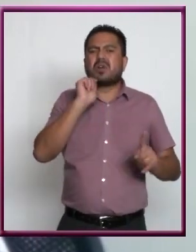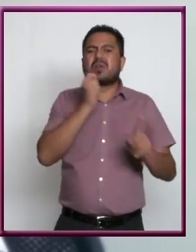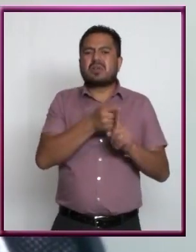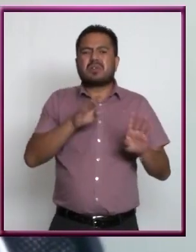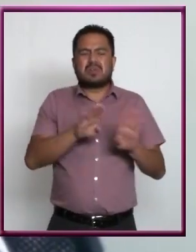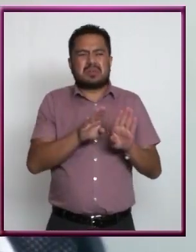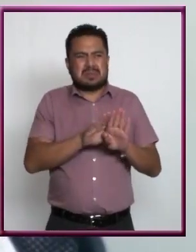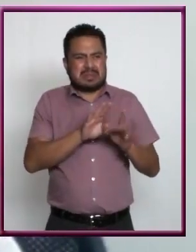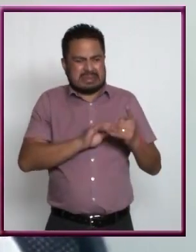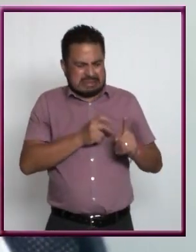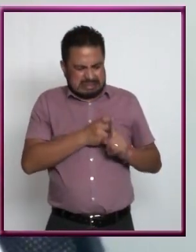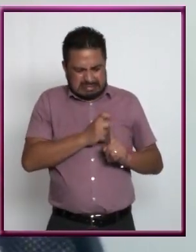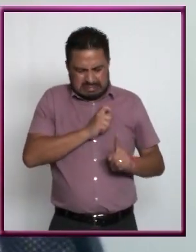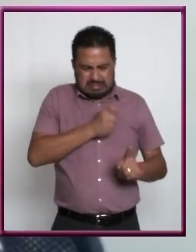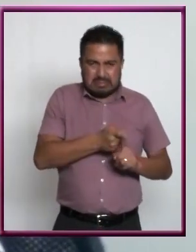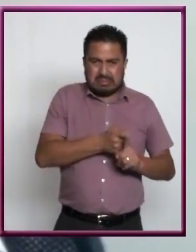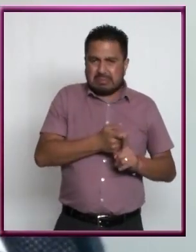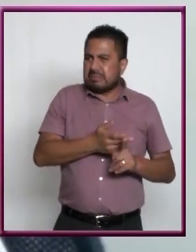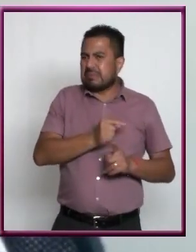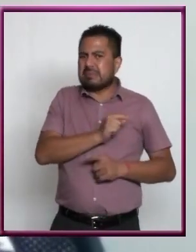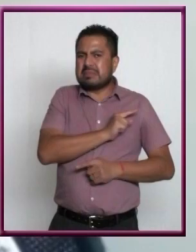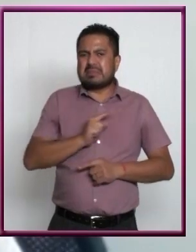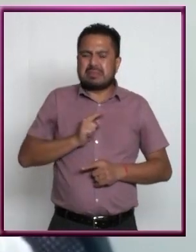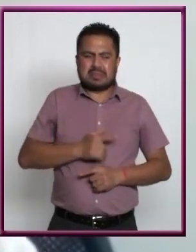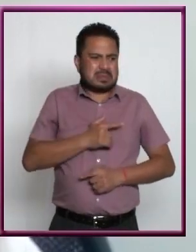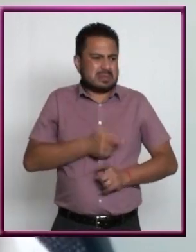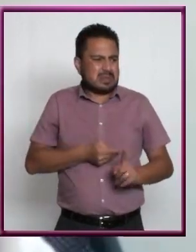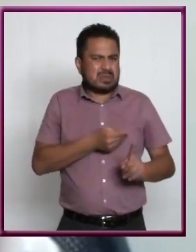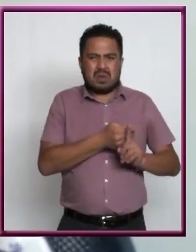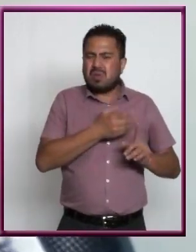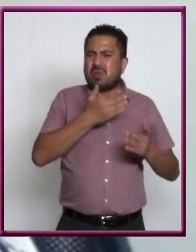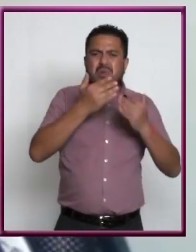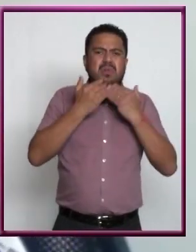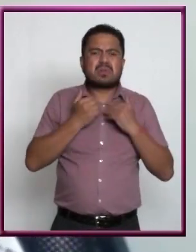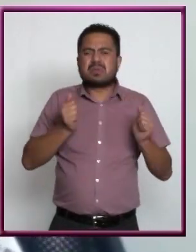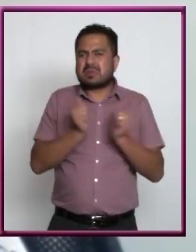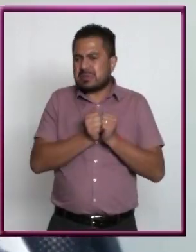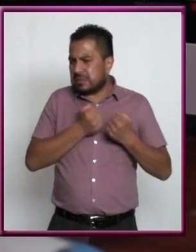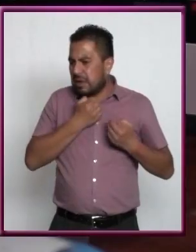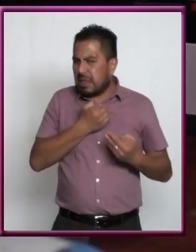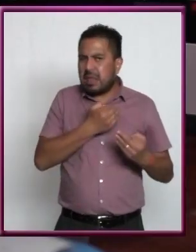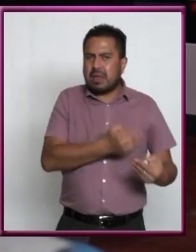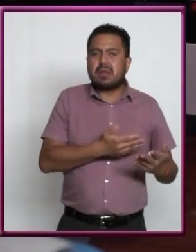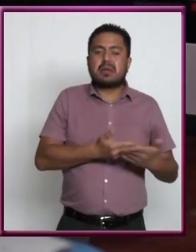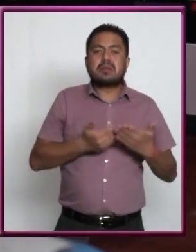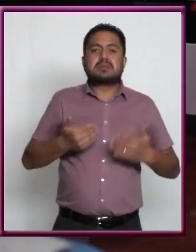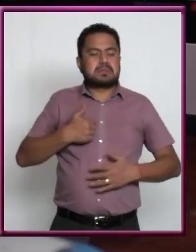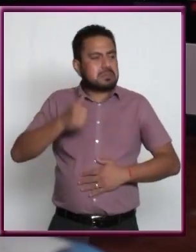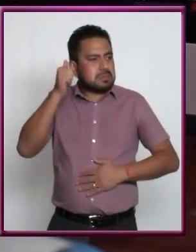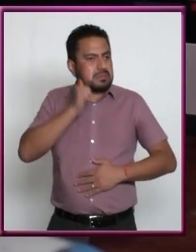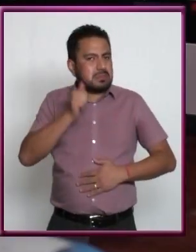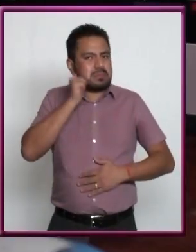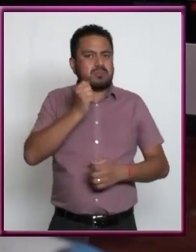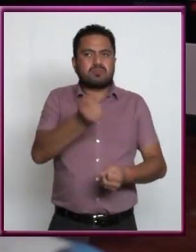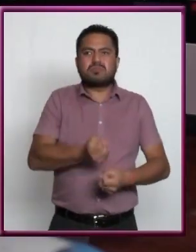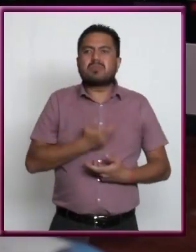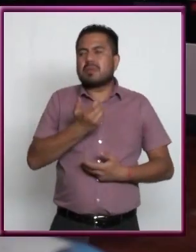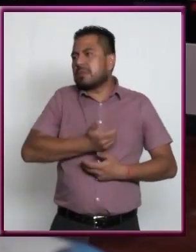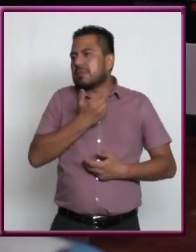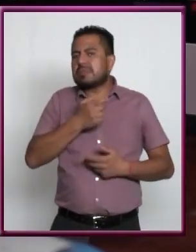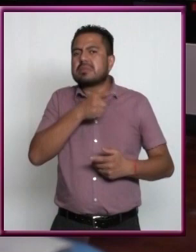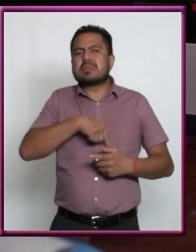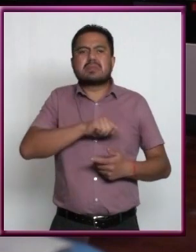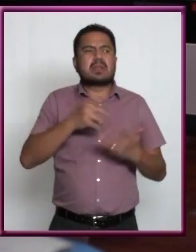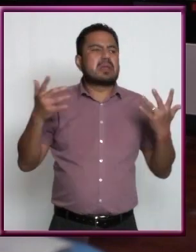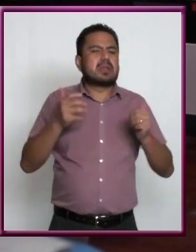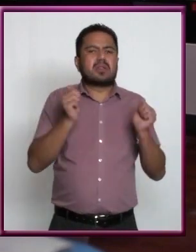porque es como, ¿qué es esto?, ¿no? No le veo la intención, no le veo el entretenimiento. Entonces, yo siempre digo que el hábito se tiene que